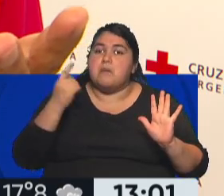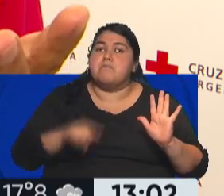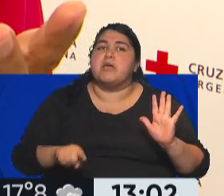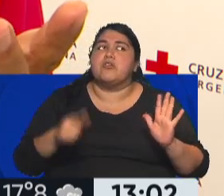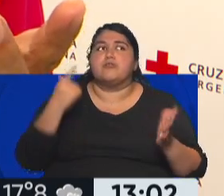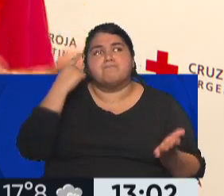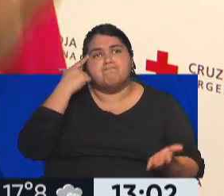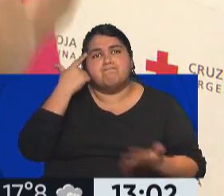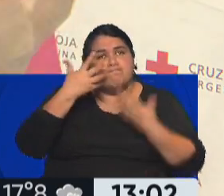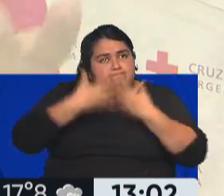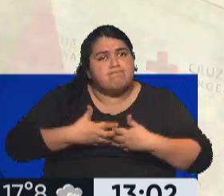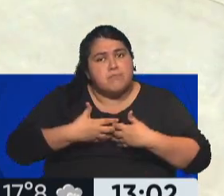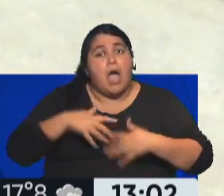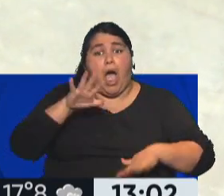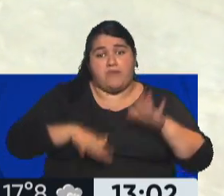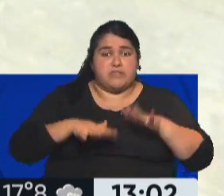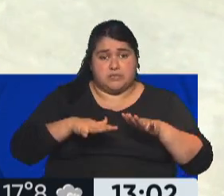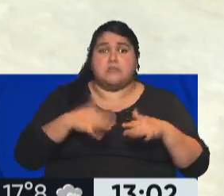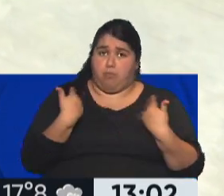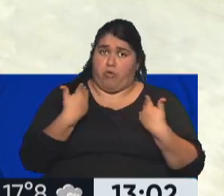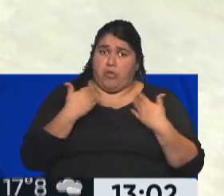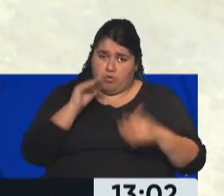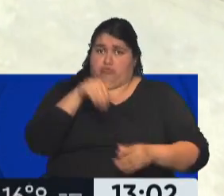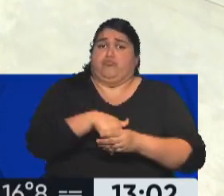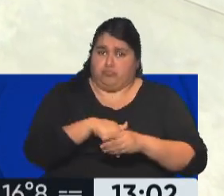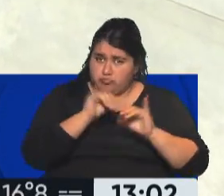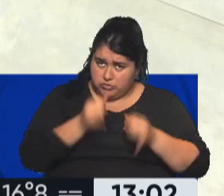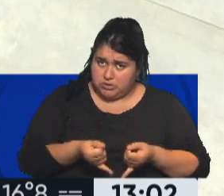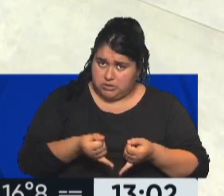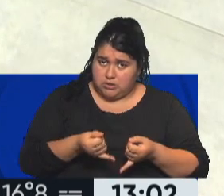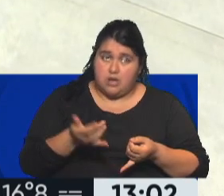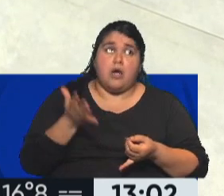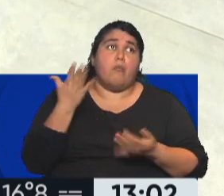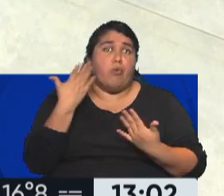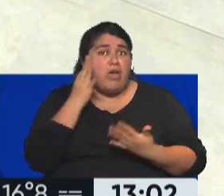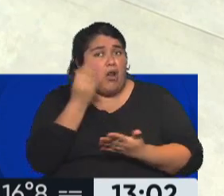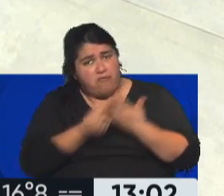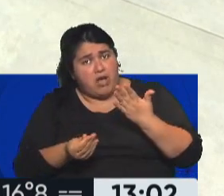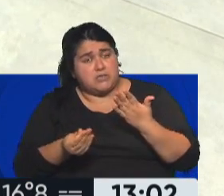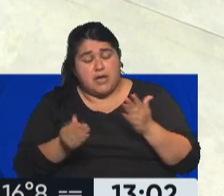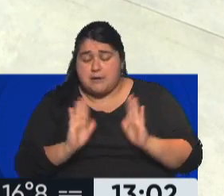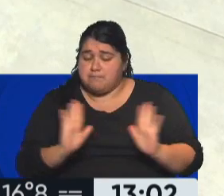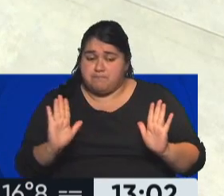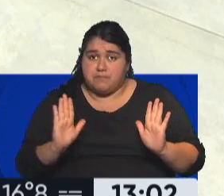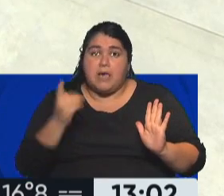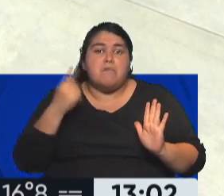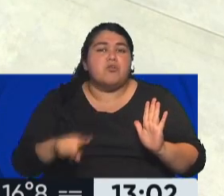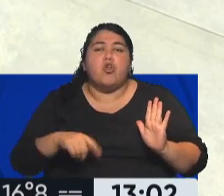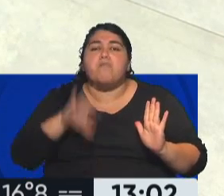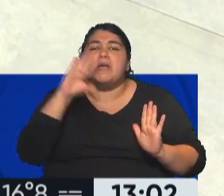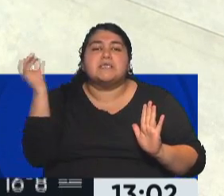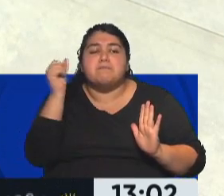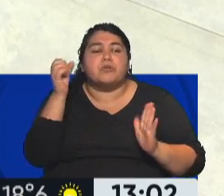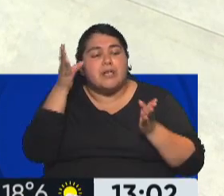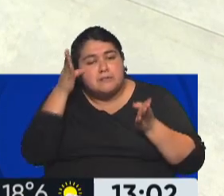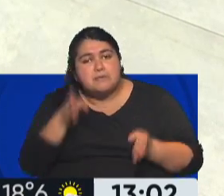beneficio sí perfecto Puede ocurrir algo y pero el beneficio Cuál es el bienestar de la persona así que